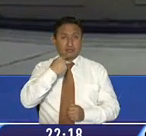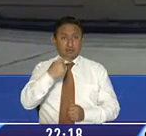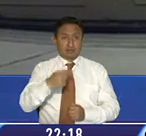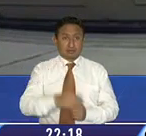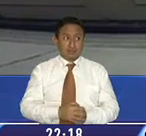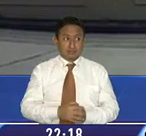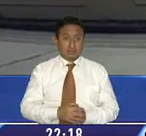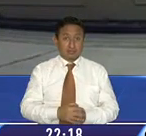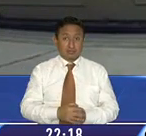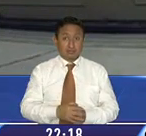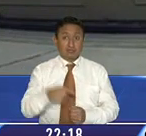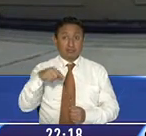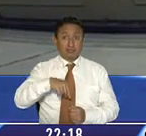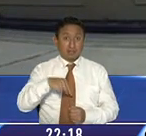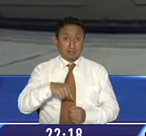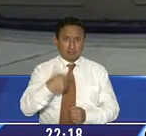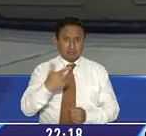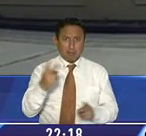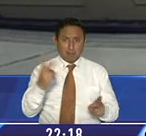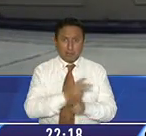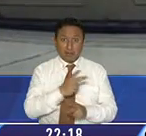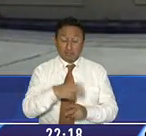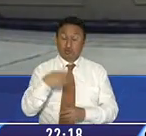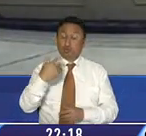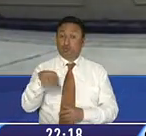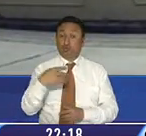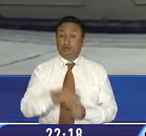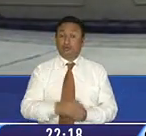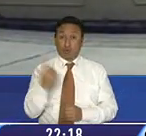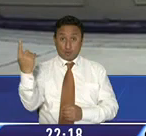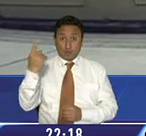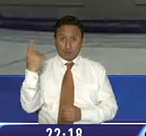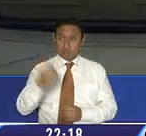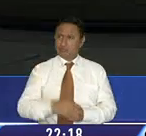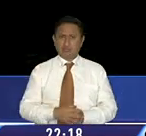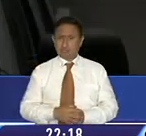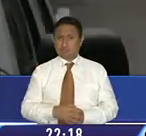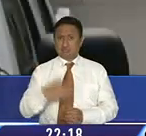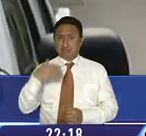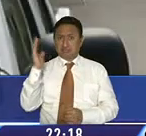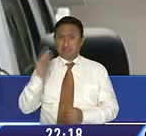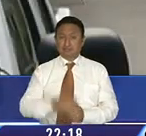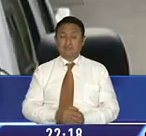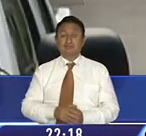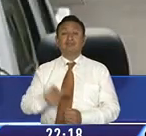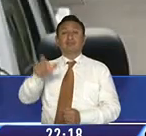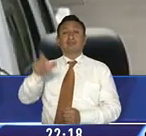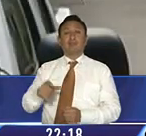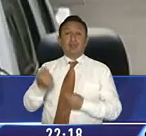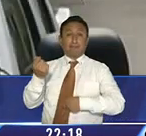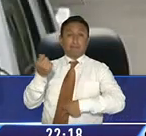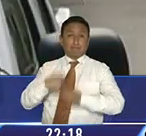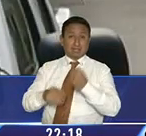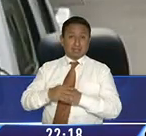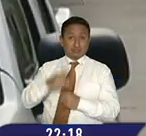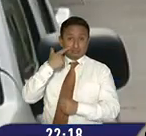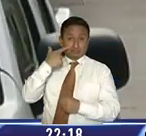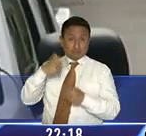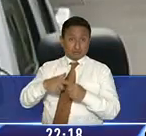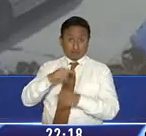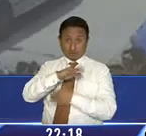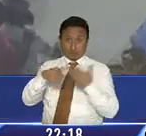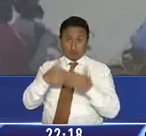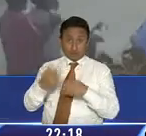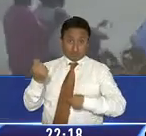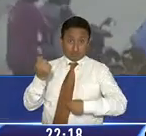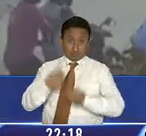temen por el repunte delictivo en la zona. Este no es el único caso. Estaba el señor que vende el gas, que nos provee gas a todo el